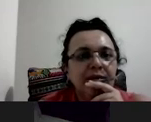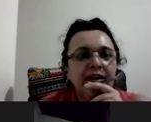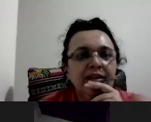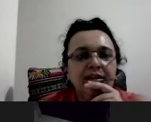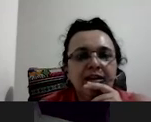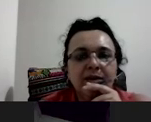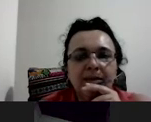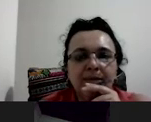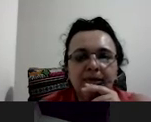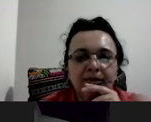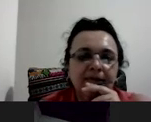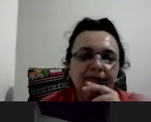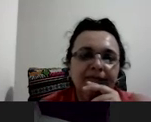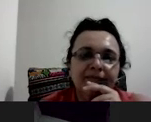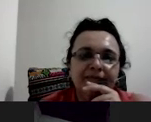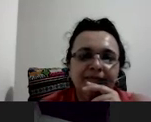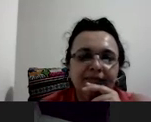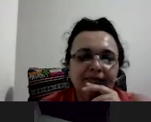Go ahead, Daniel Ocampo.